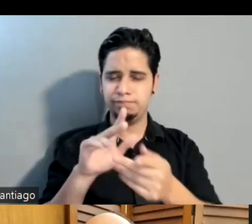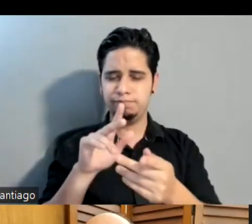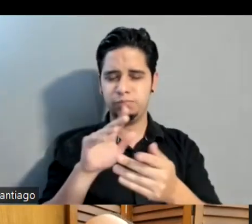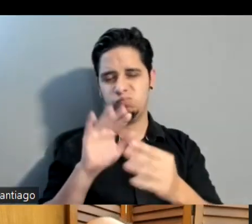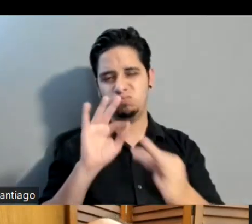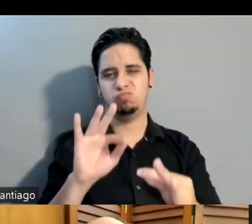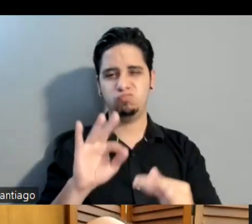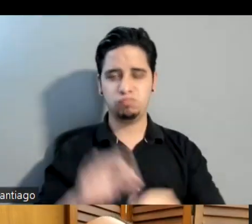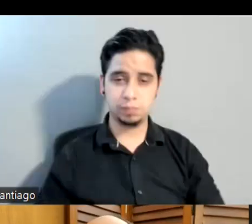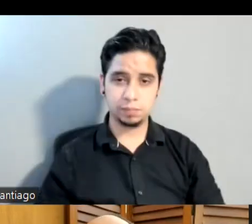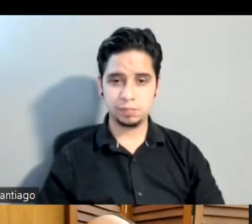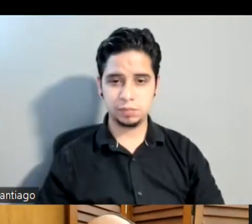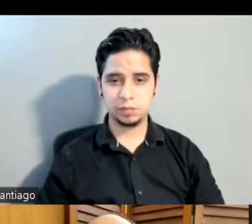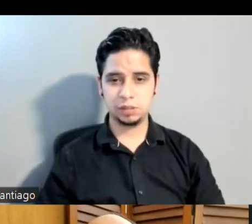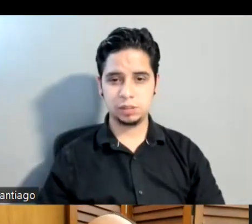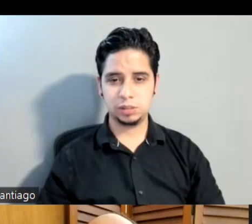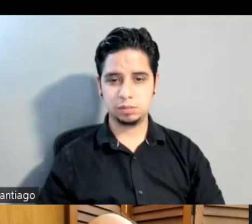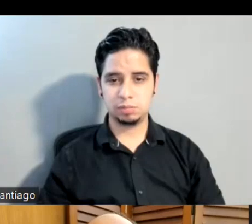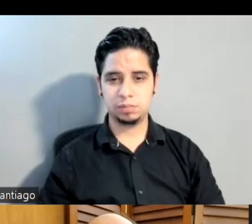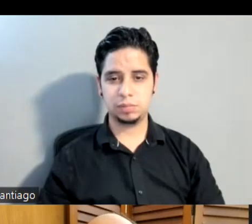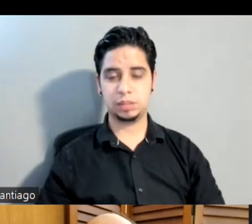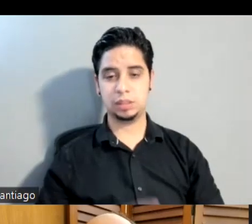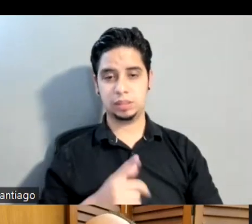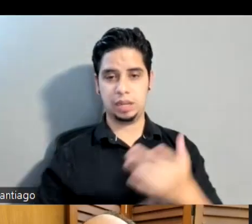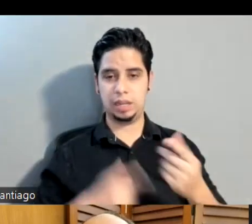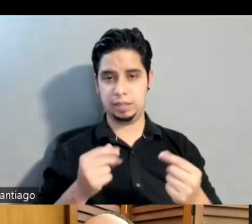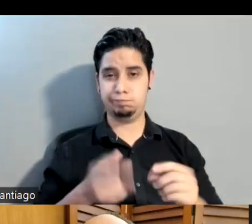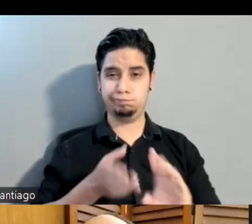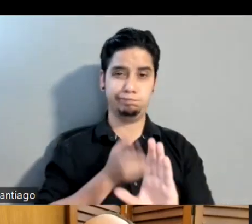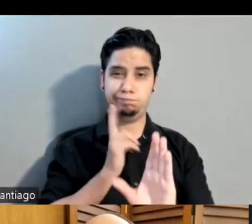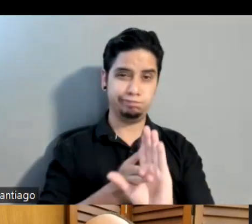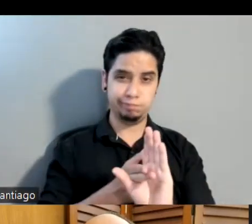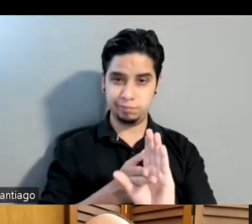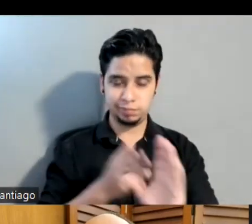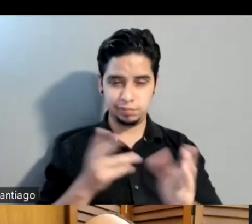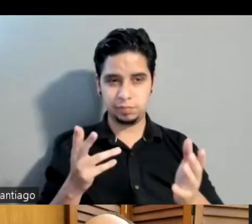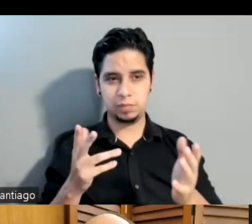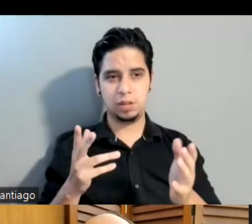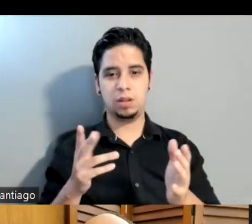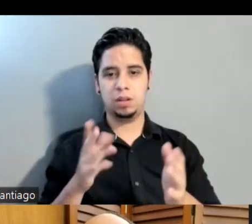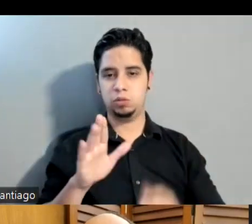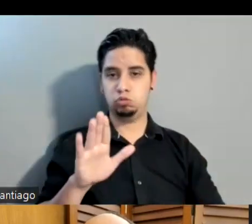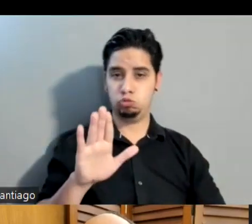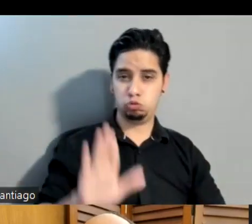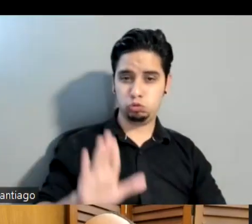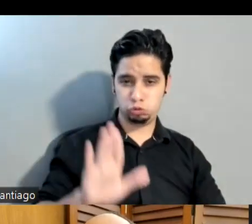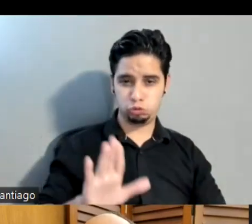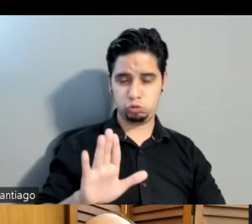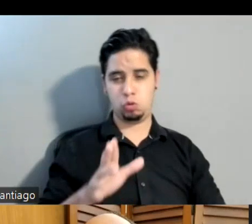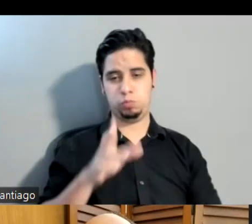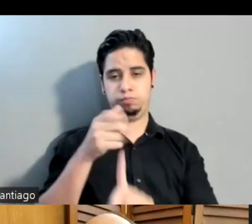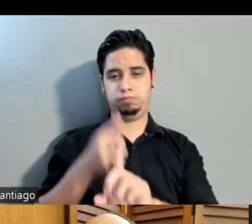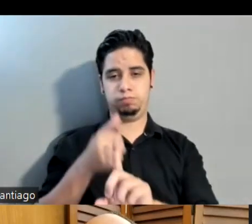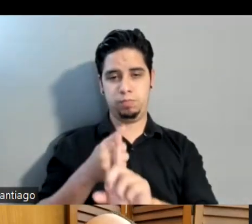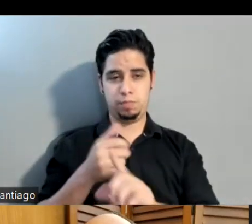Y entonces, me quedé como con las ganas, entonces sometí. Exacto. Sometiste tu individuo, entonces individual, y entonces dijiste,